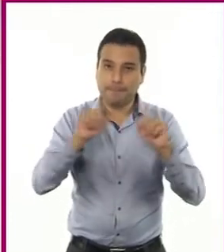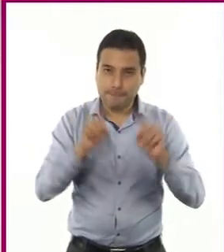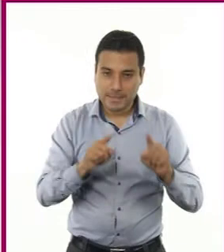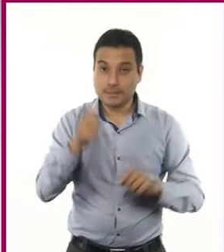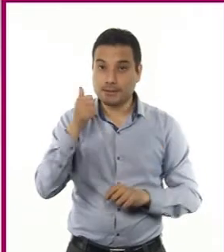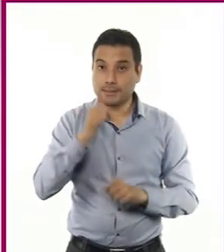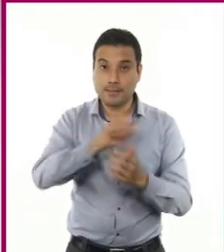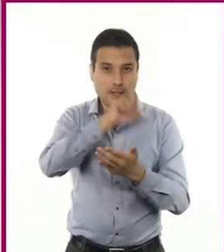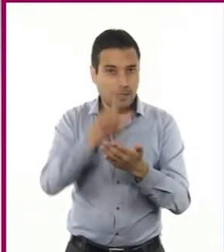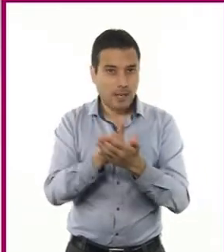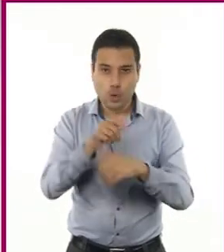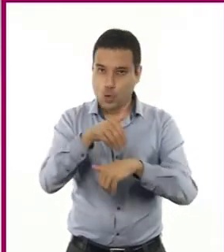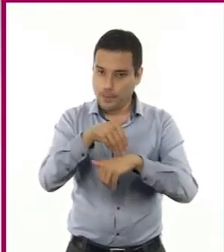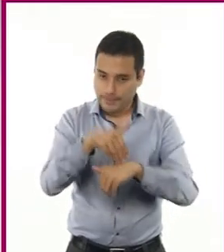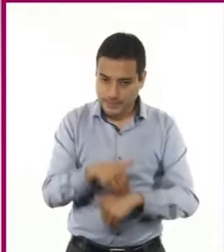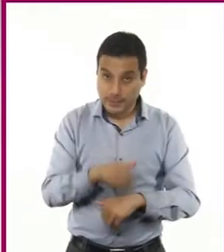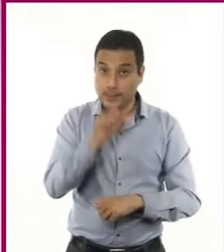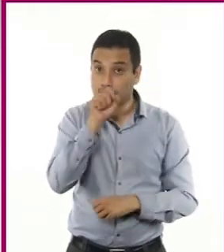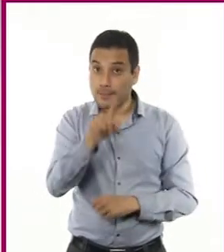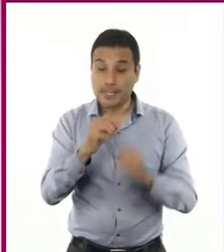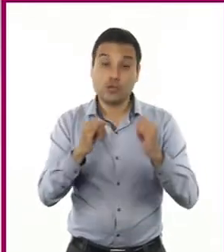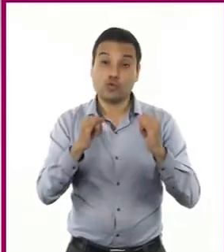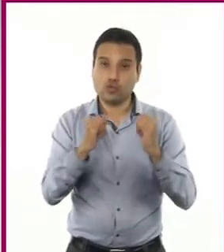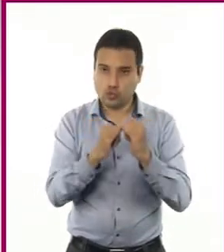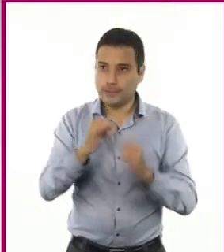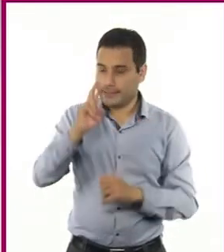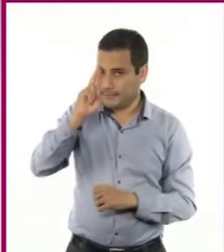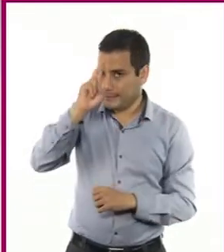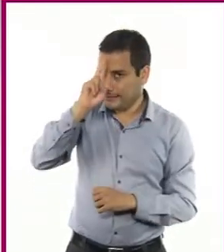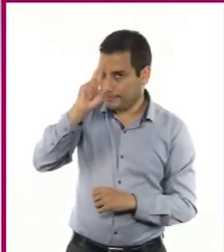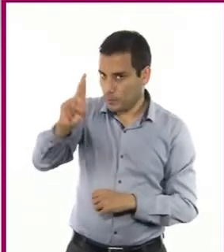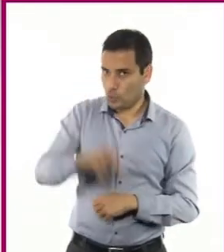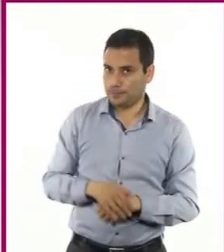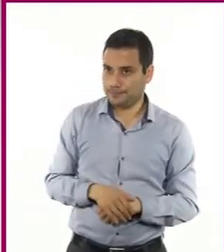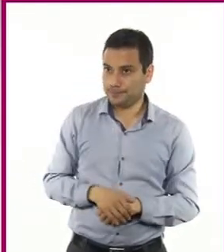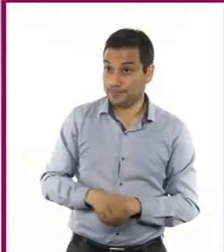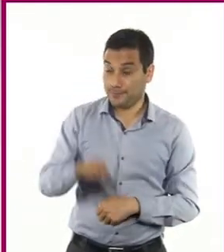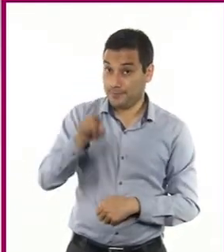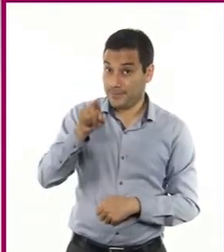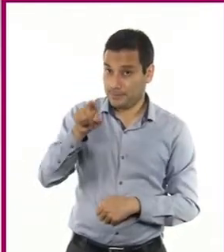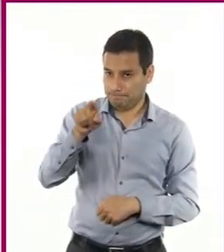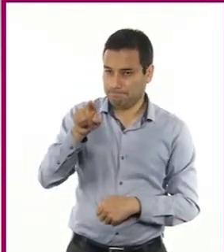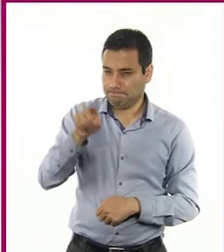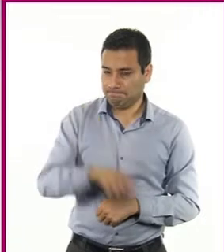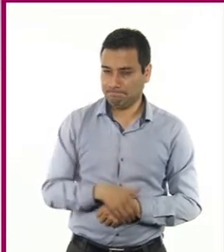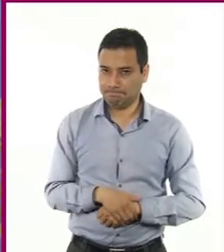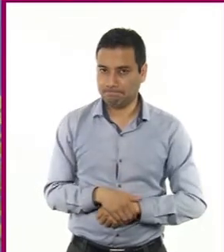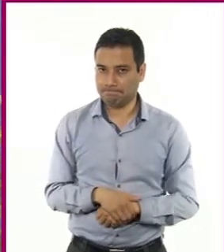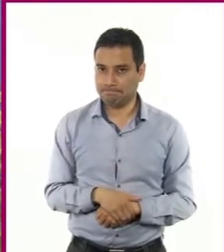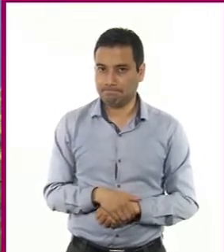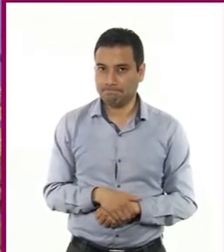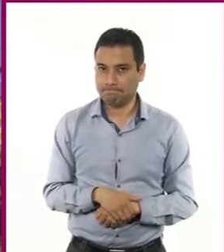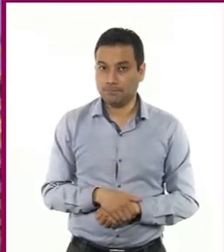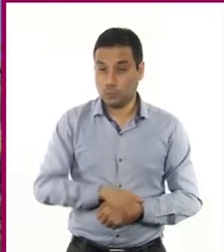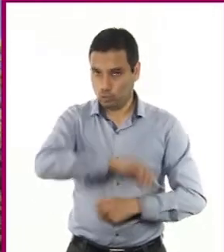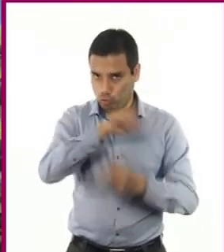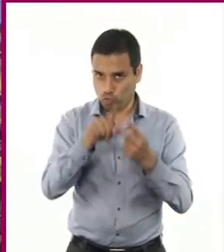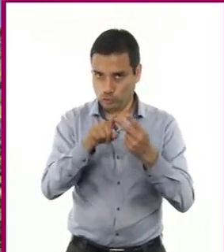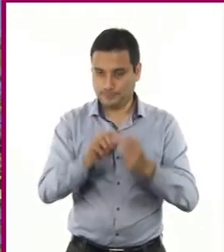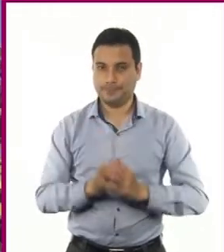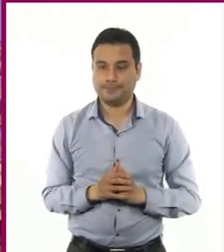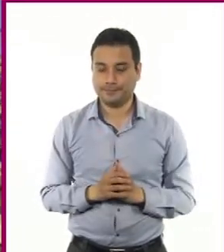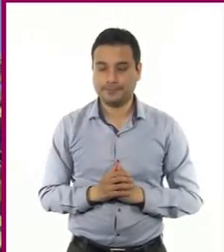de Derecho y el respeto de las instituciones encargadas en darle validez a dicho marco jurídico. 2.